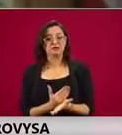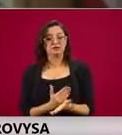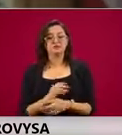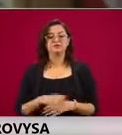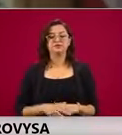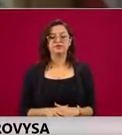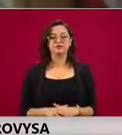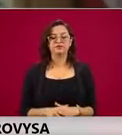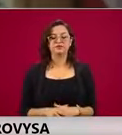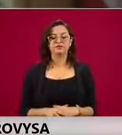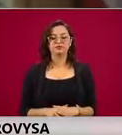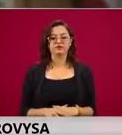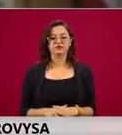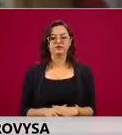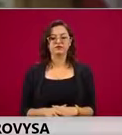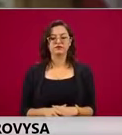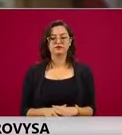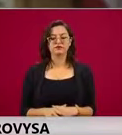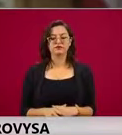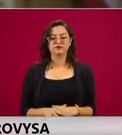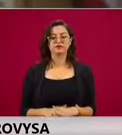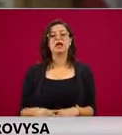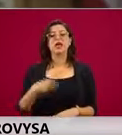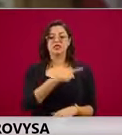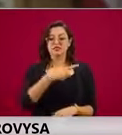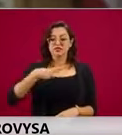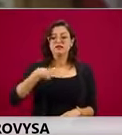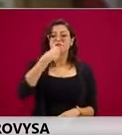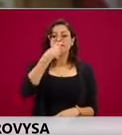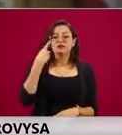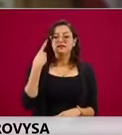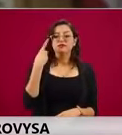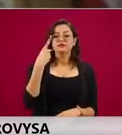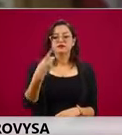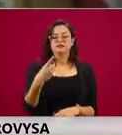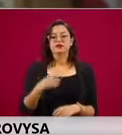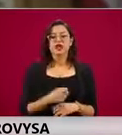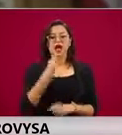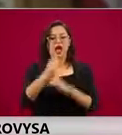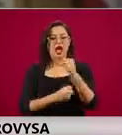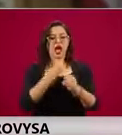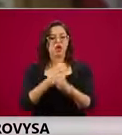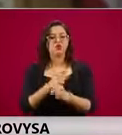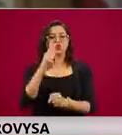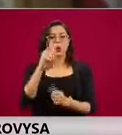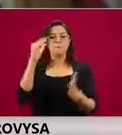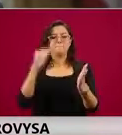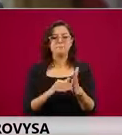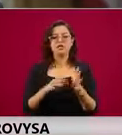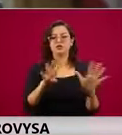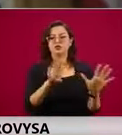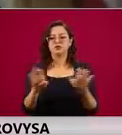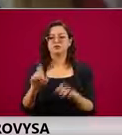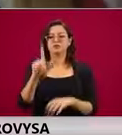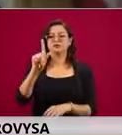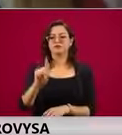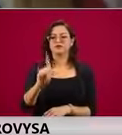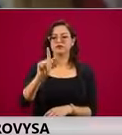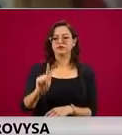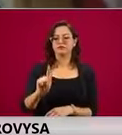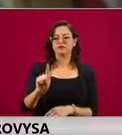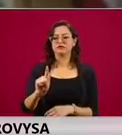cinco décadas. Baste señalar que en 1970 la